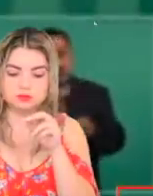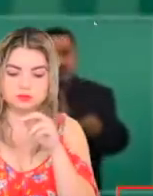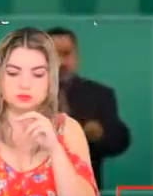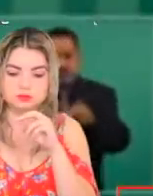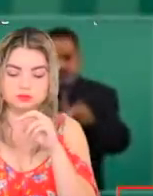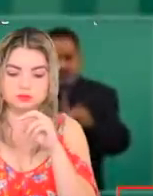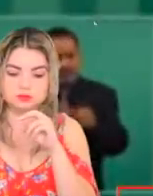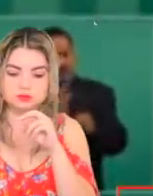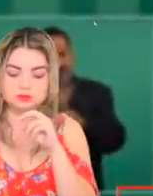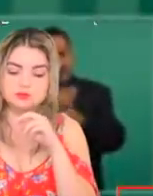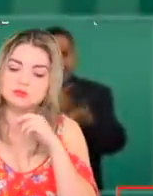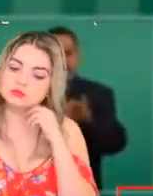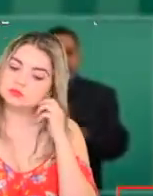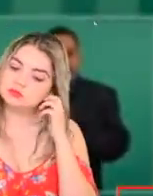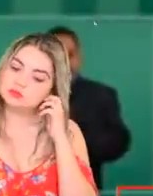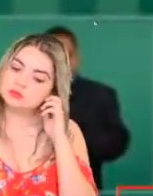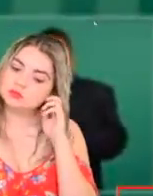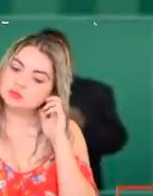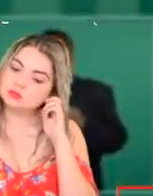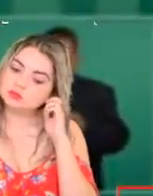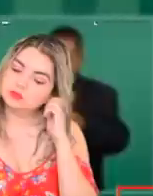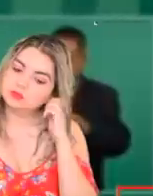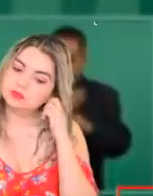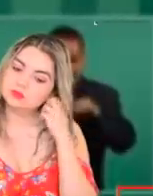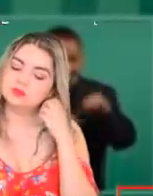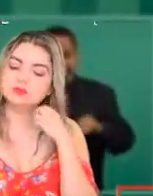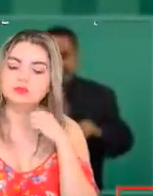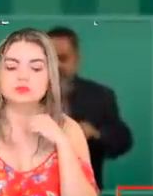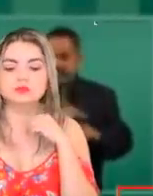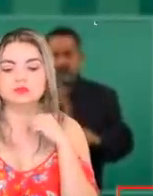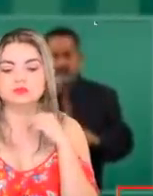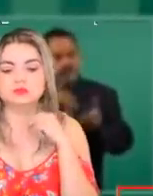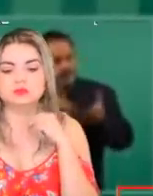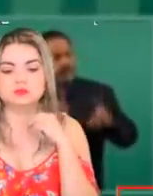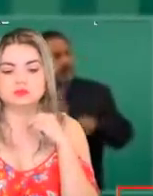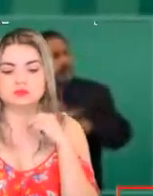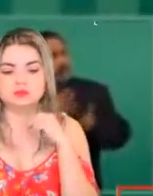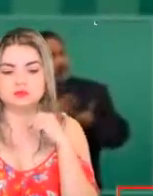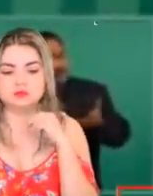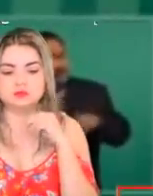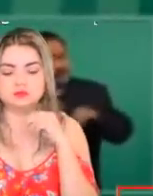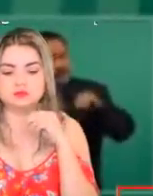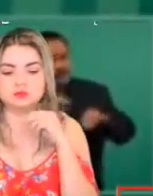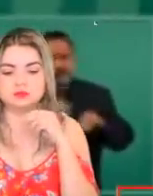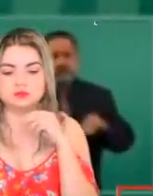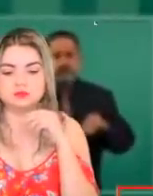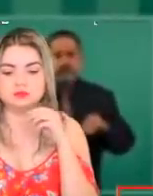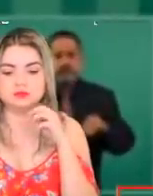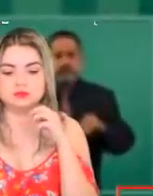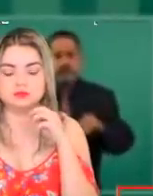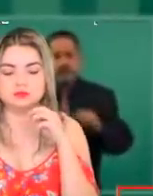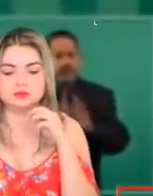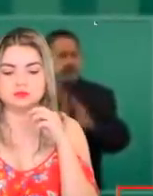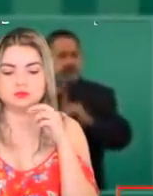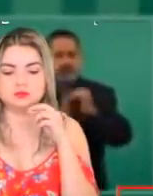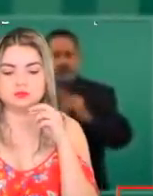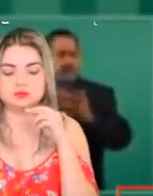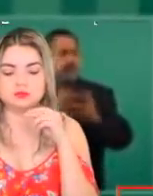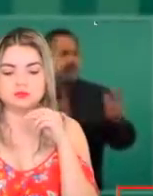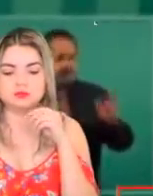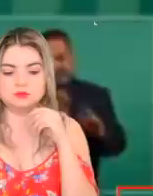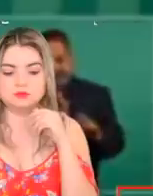hospital del IMSS Bienestar y ampliándolo no solo en obra civil,